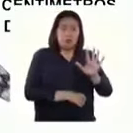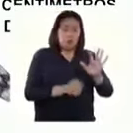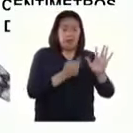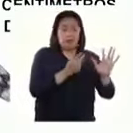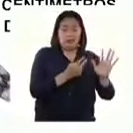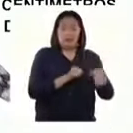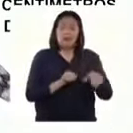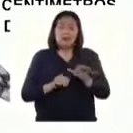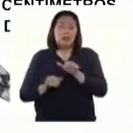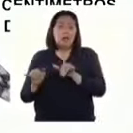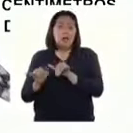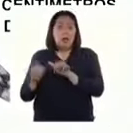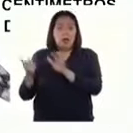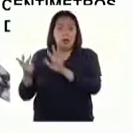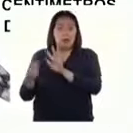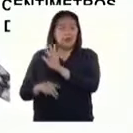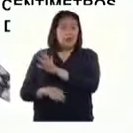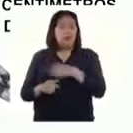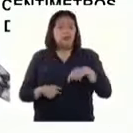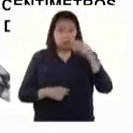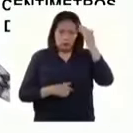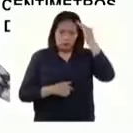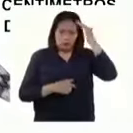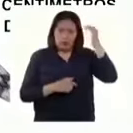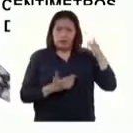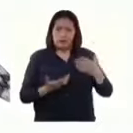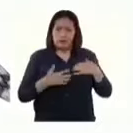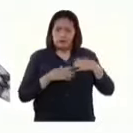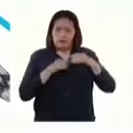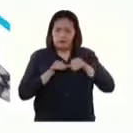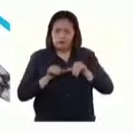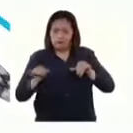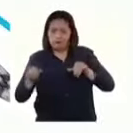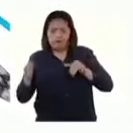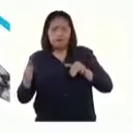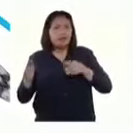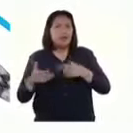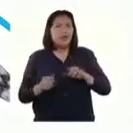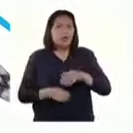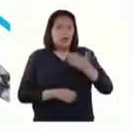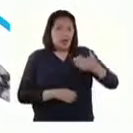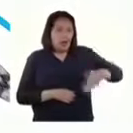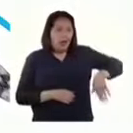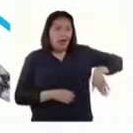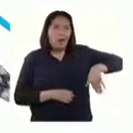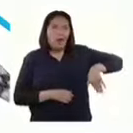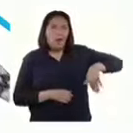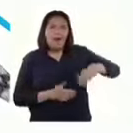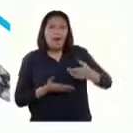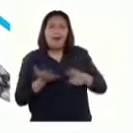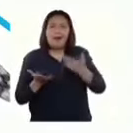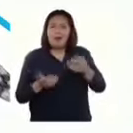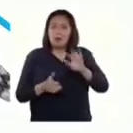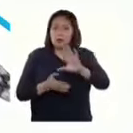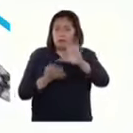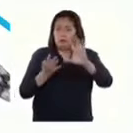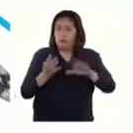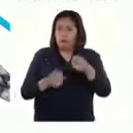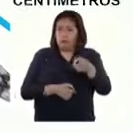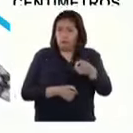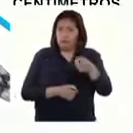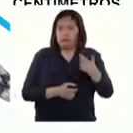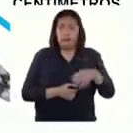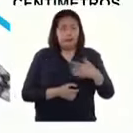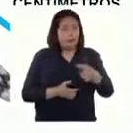a 85 centímetros de la cabeza al tronco. Su cola, considerada como su característica